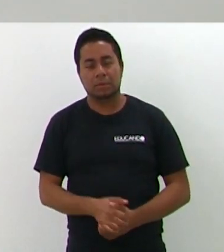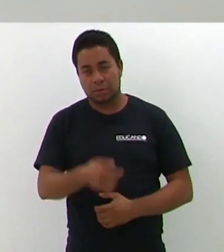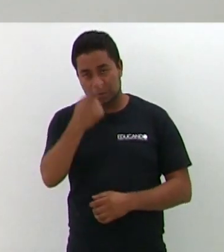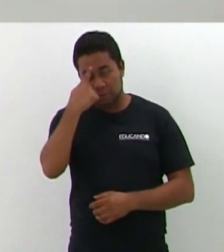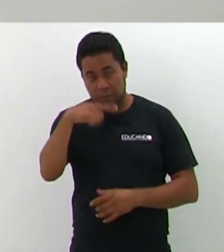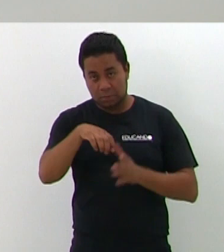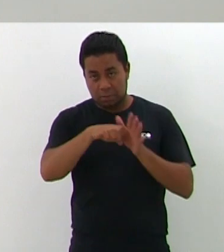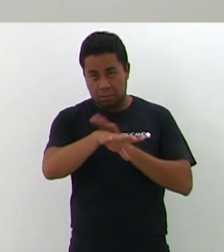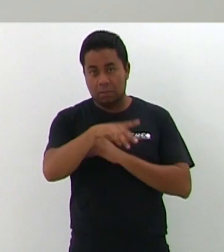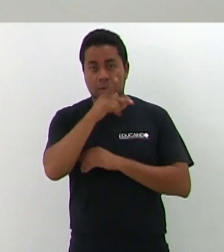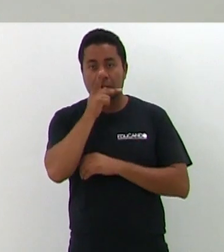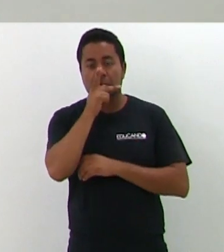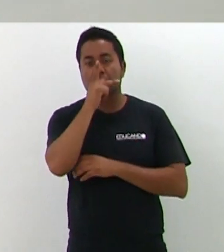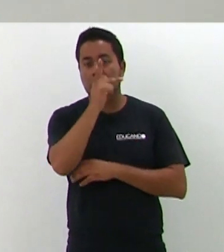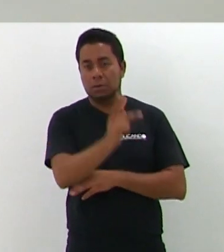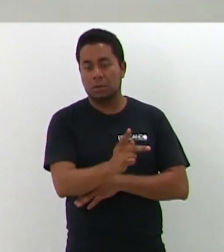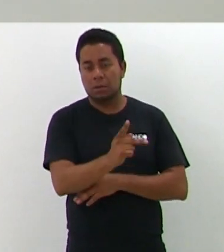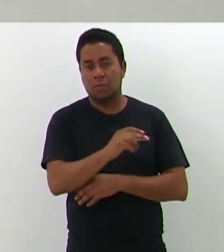La palabra